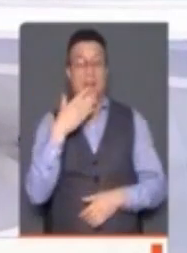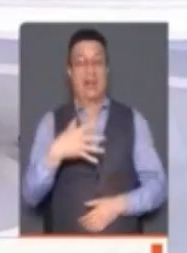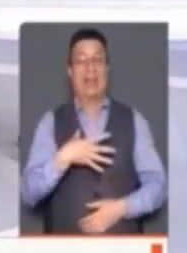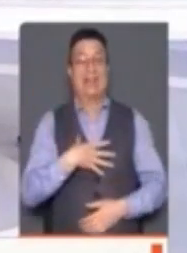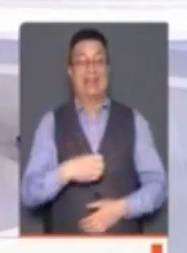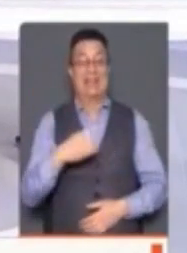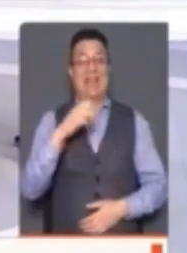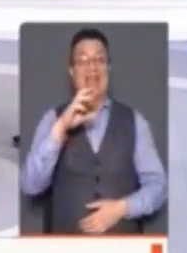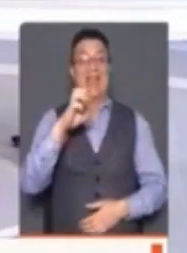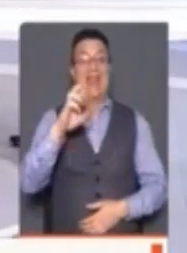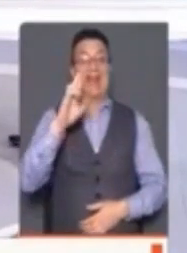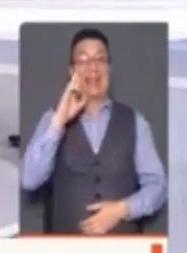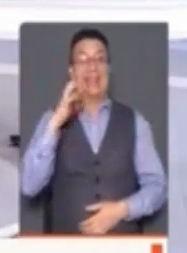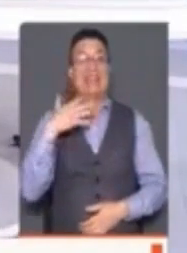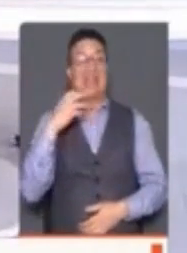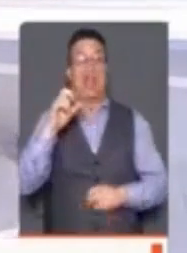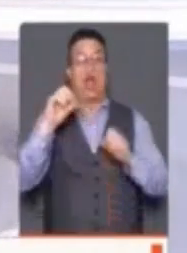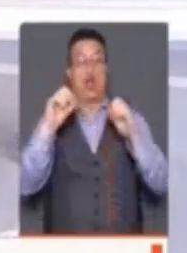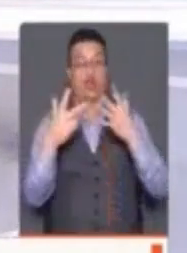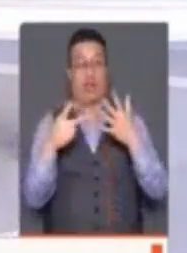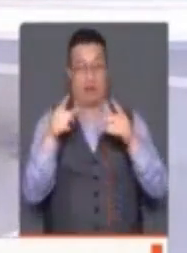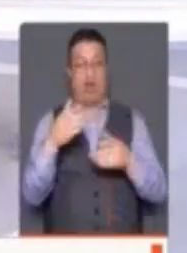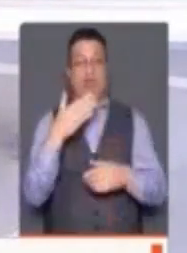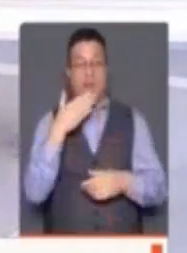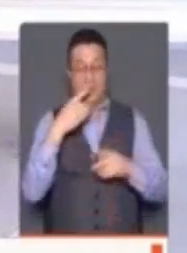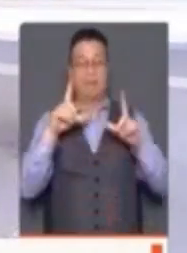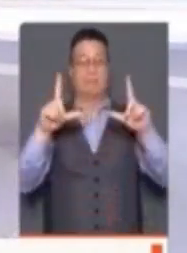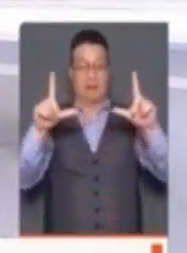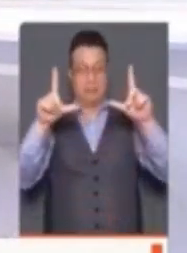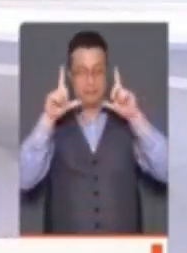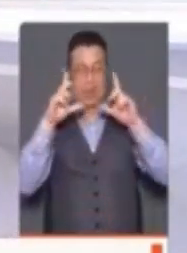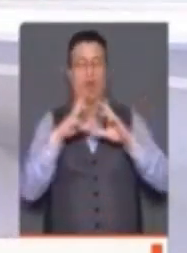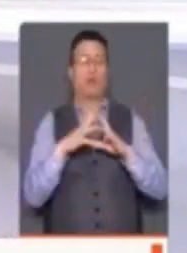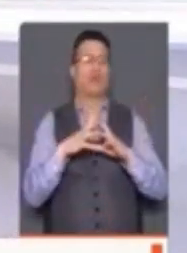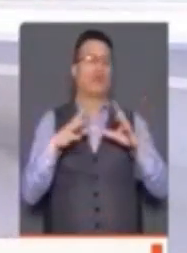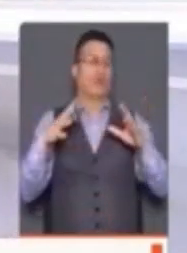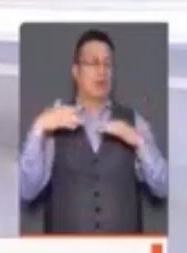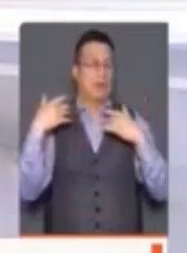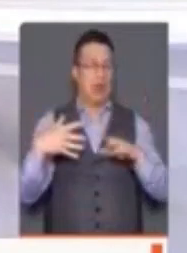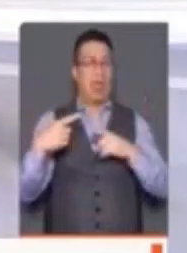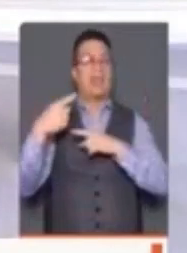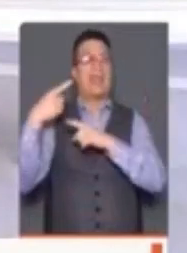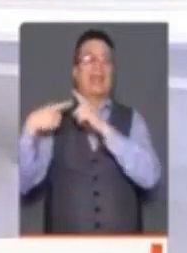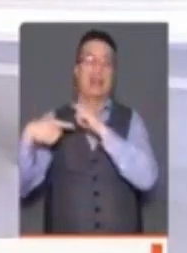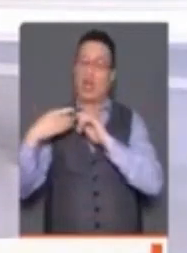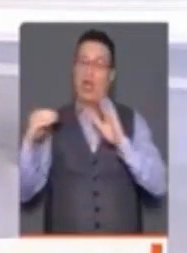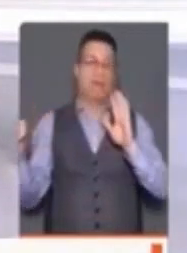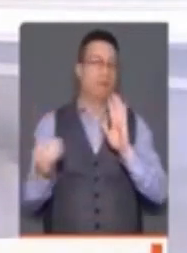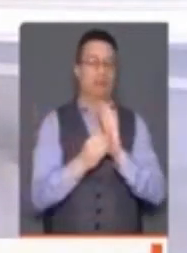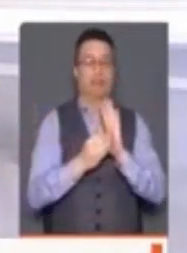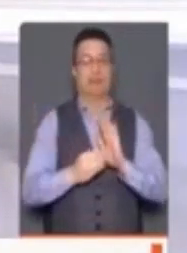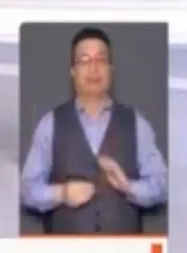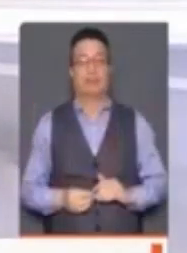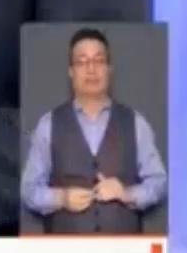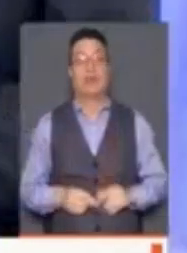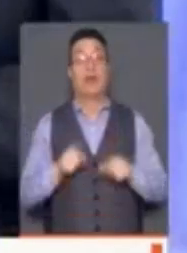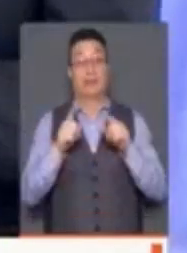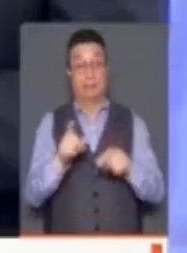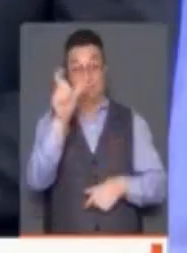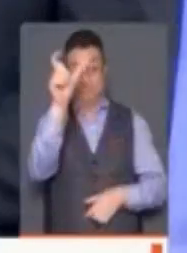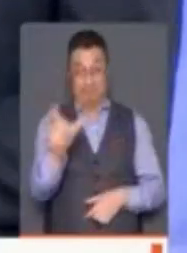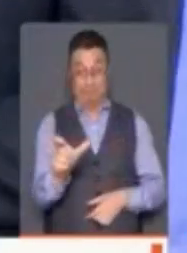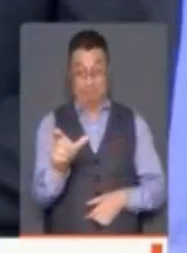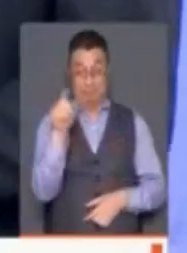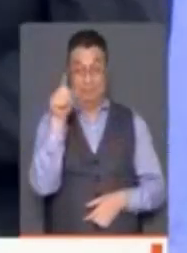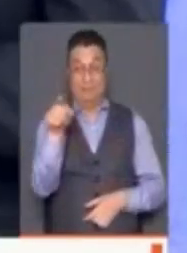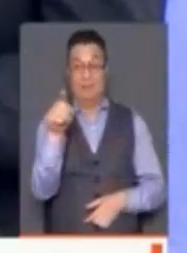VIII, esa es la otra, era isabelina. Va a ser una figura inmensa en la historia, ya lo es. Sí, es una figura que representa